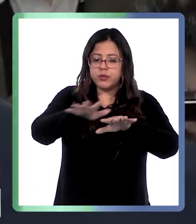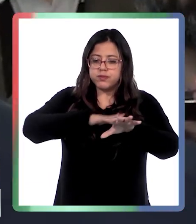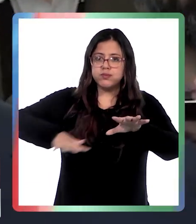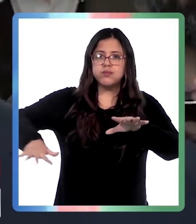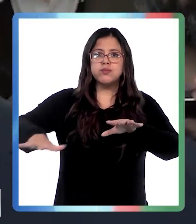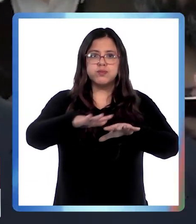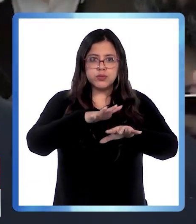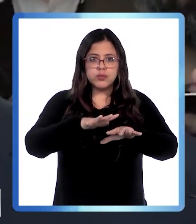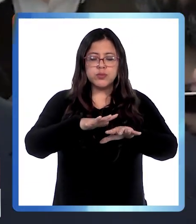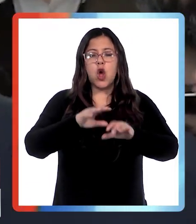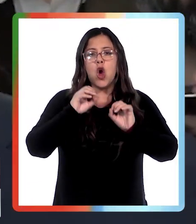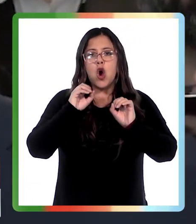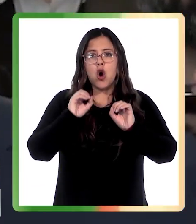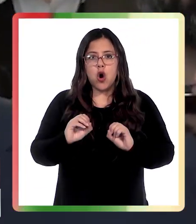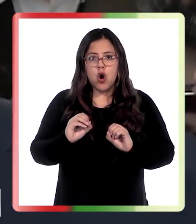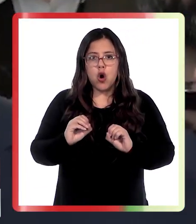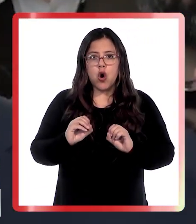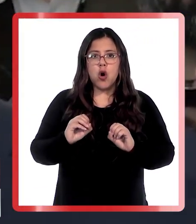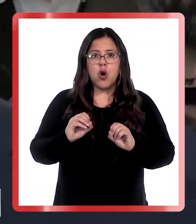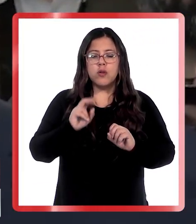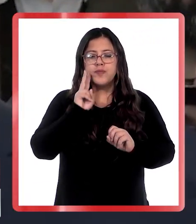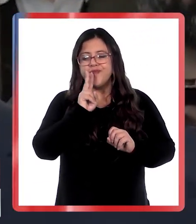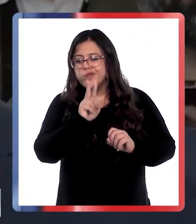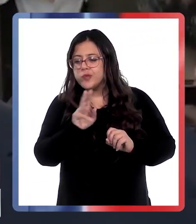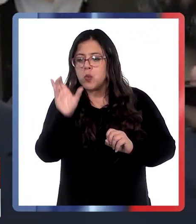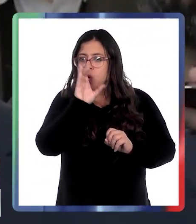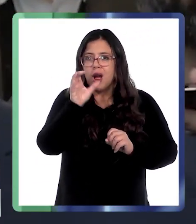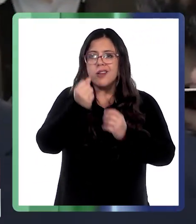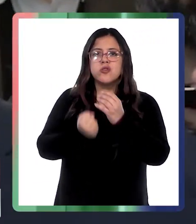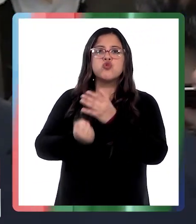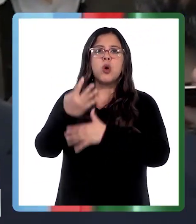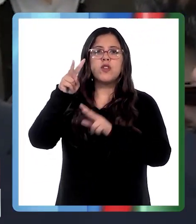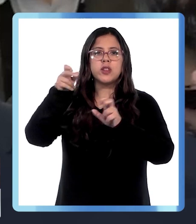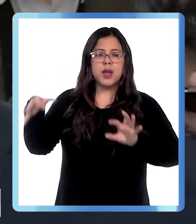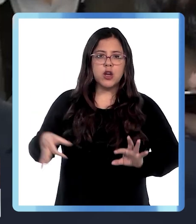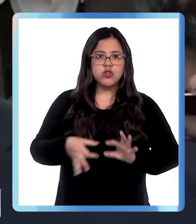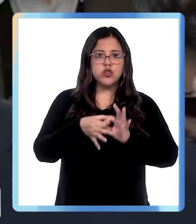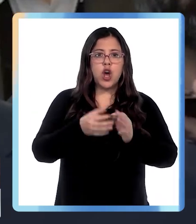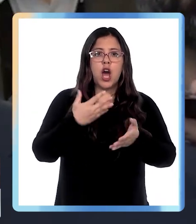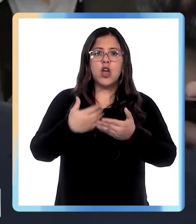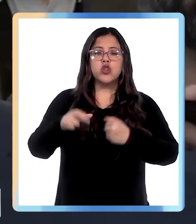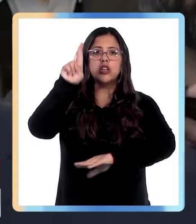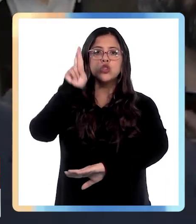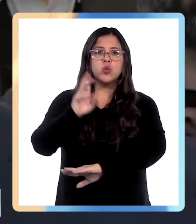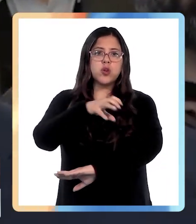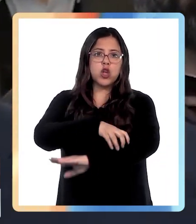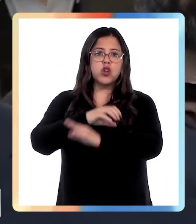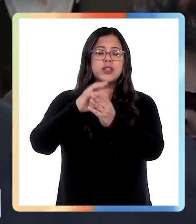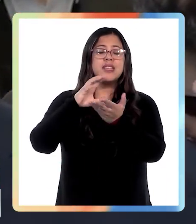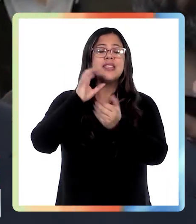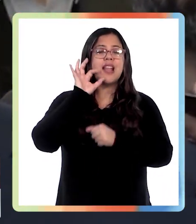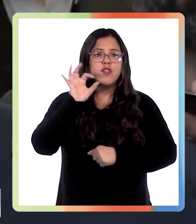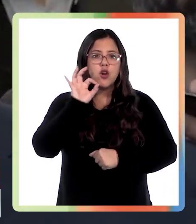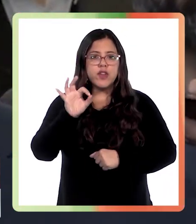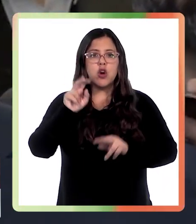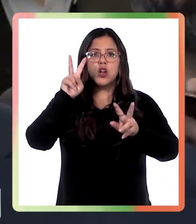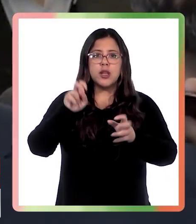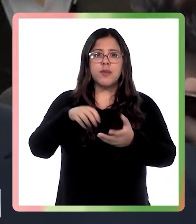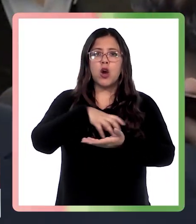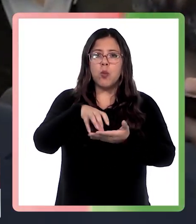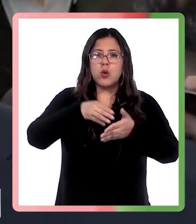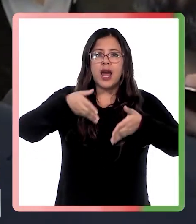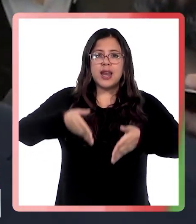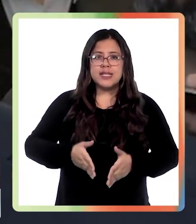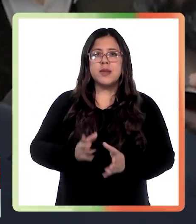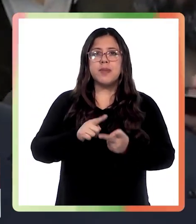infraestructura existente su reposición o eventualmente explorar nuevas alternativas de conectividad al sur del biobio especial en en lo que significa estas